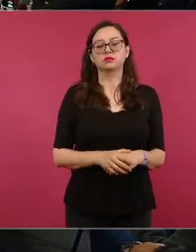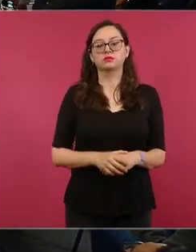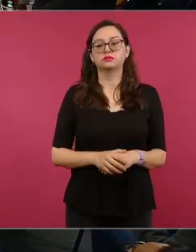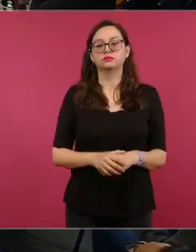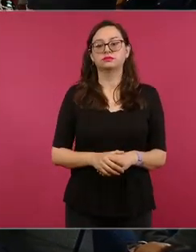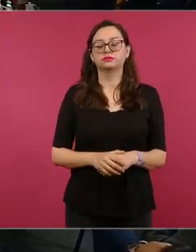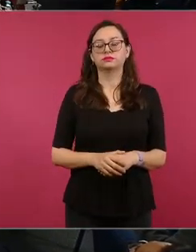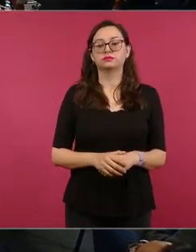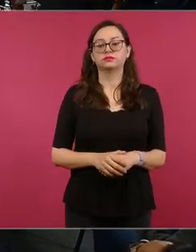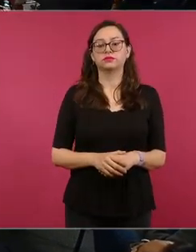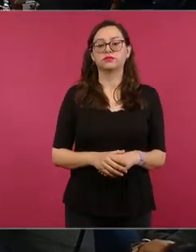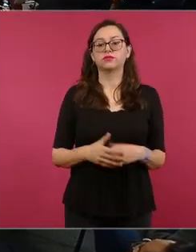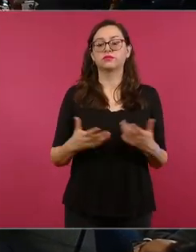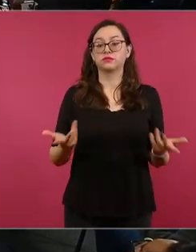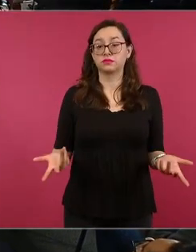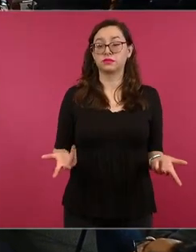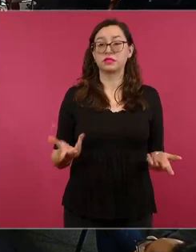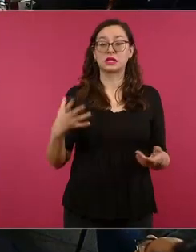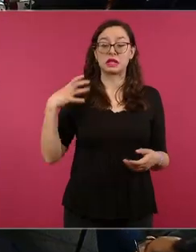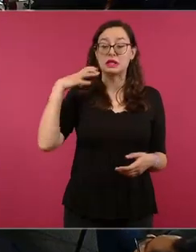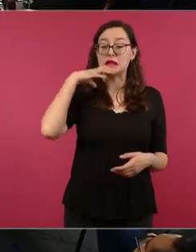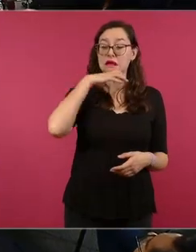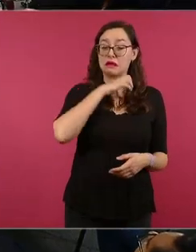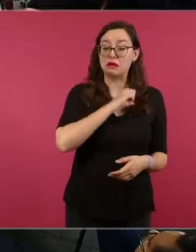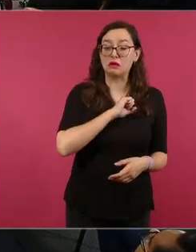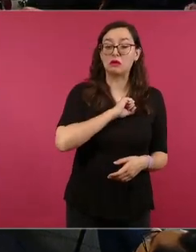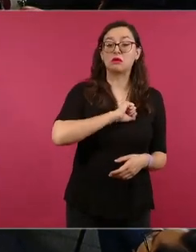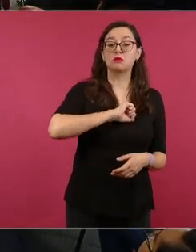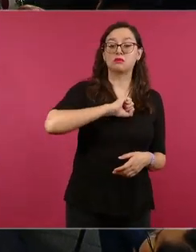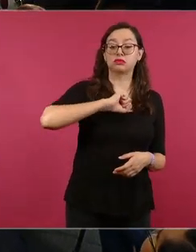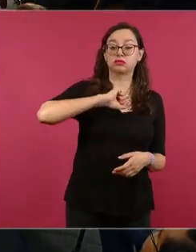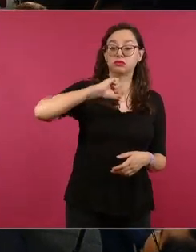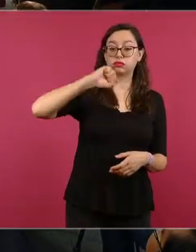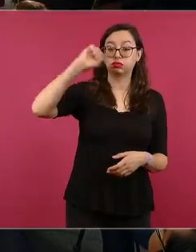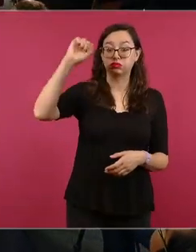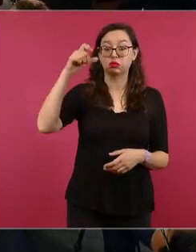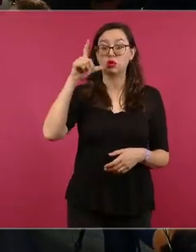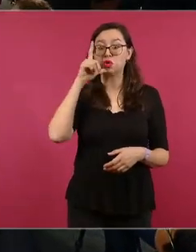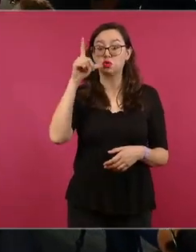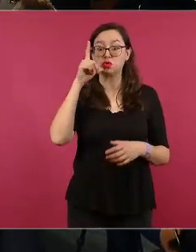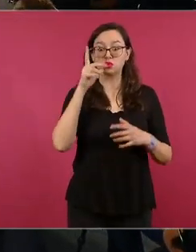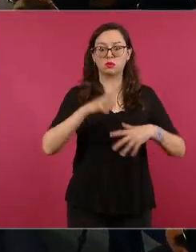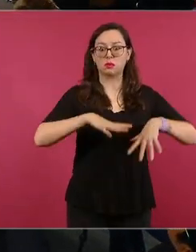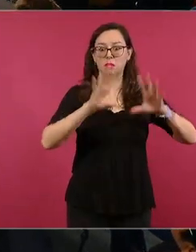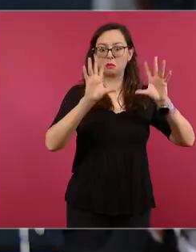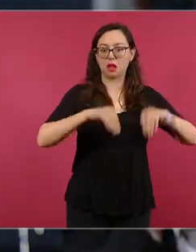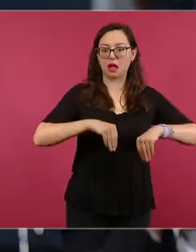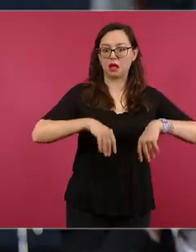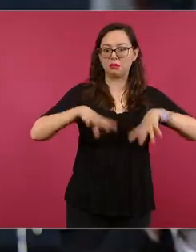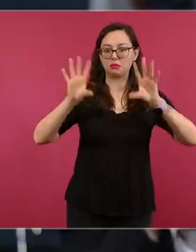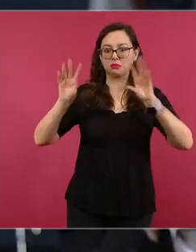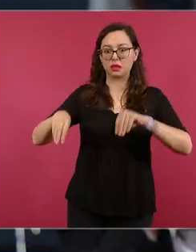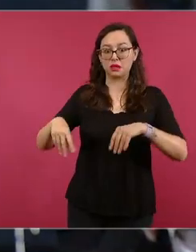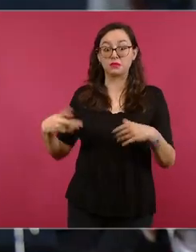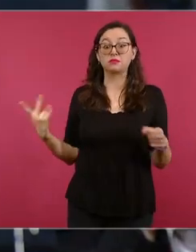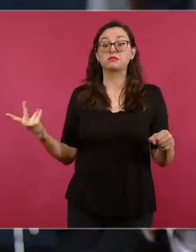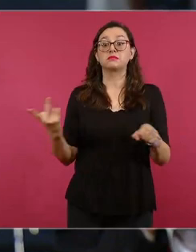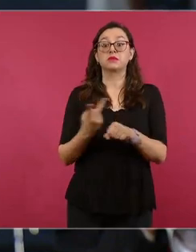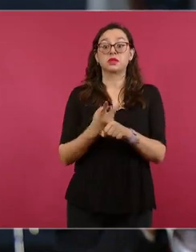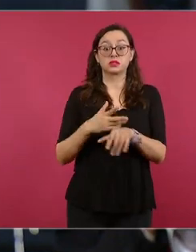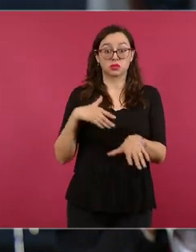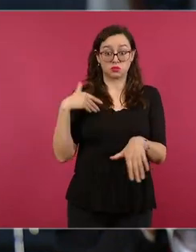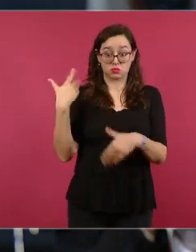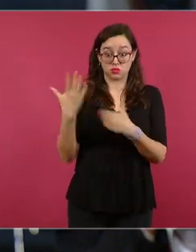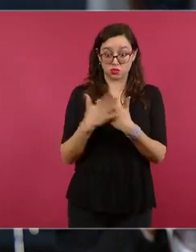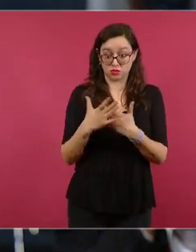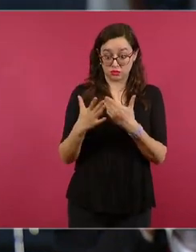apagones, de las altas temperaturas, también se generó una preocupación en el INE en torno a que pues fuera a haber un apagón cuando el funcionamiento del PREP y